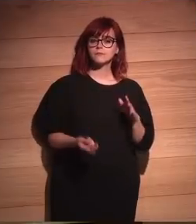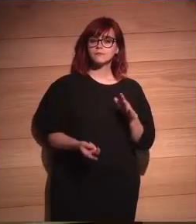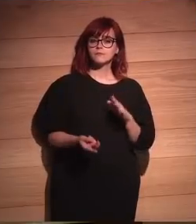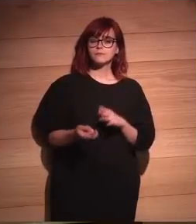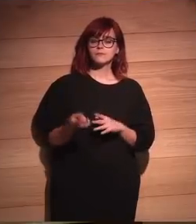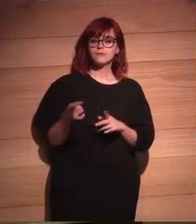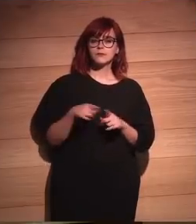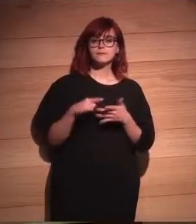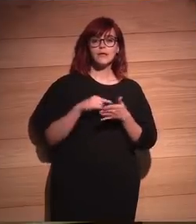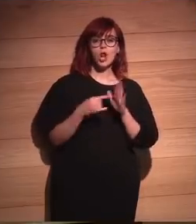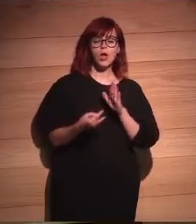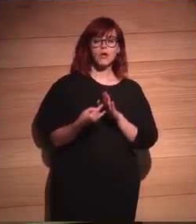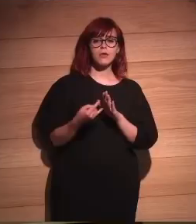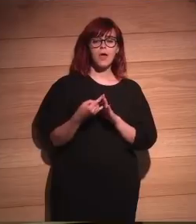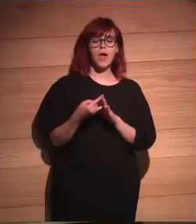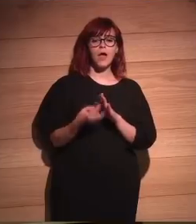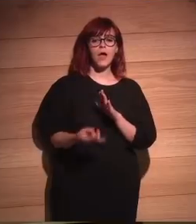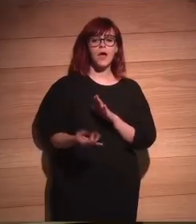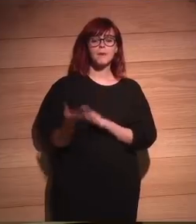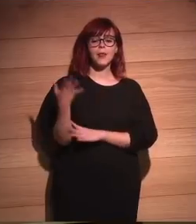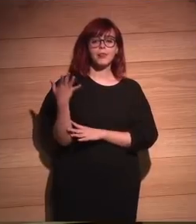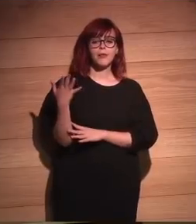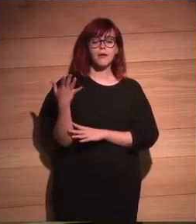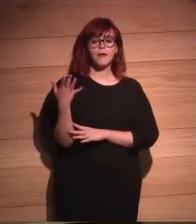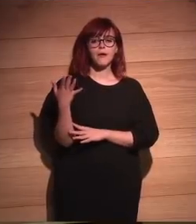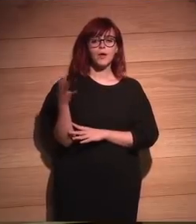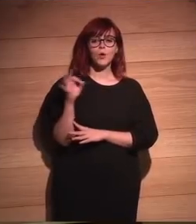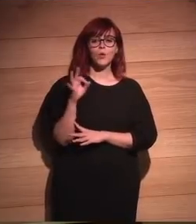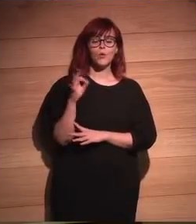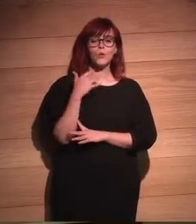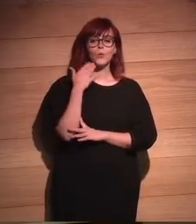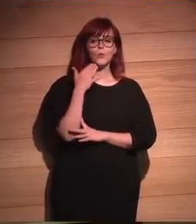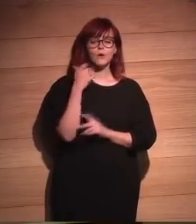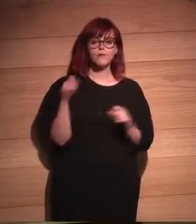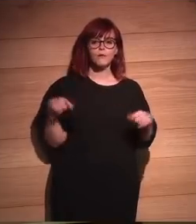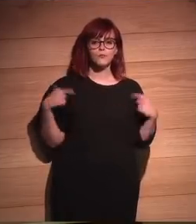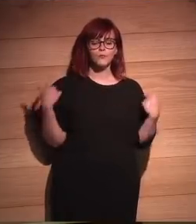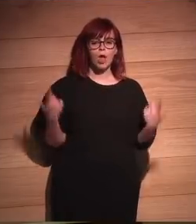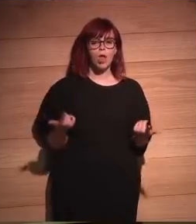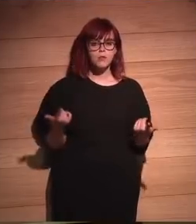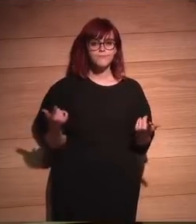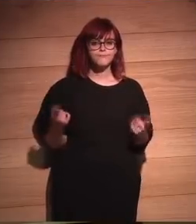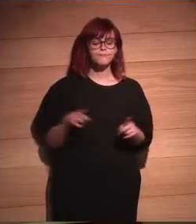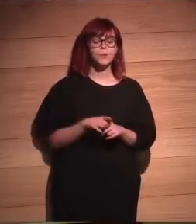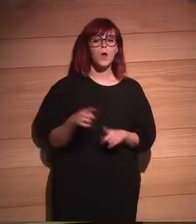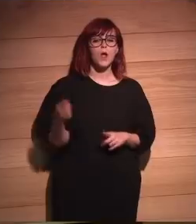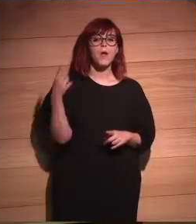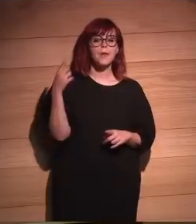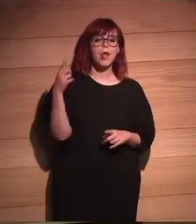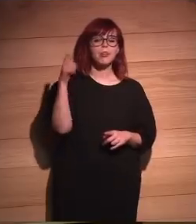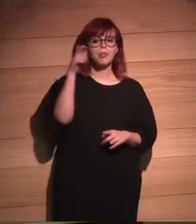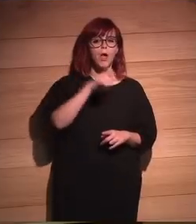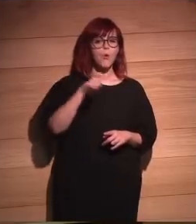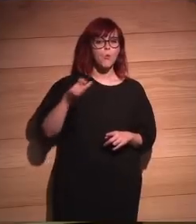cualquier tecnología, pues es natural que se vea amenazado el individuo.